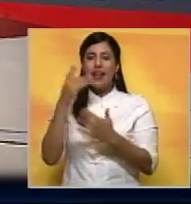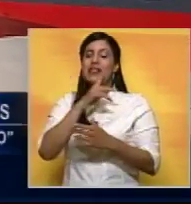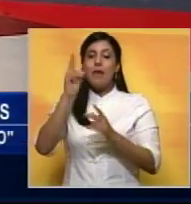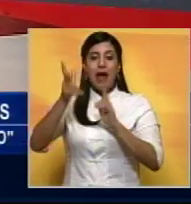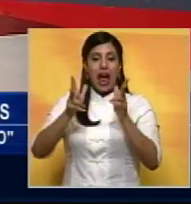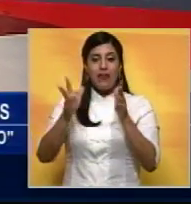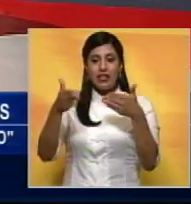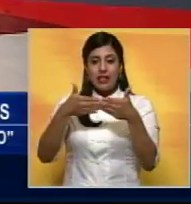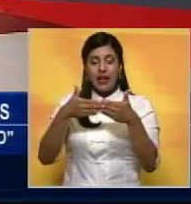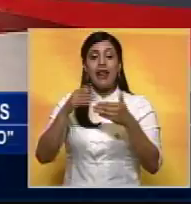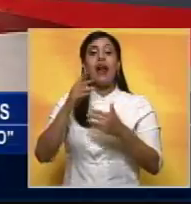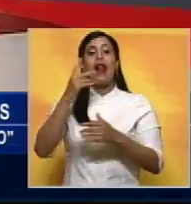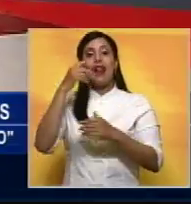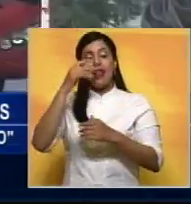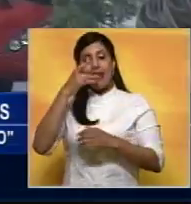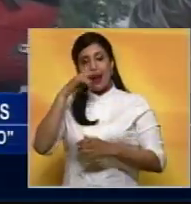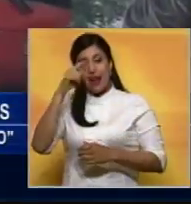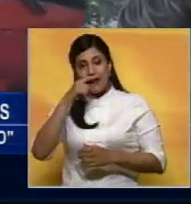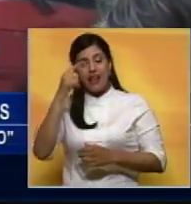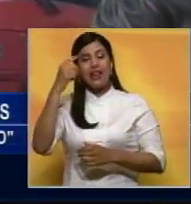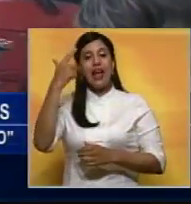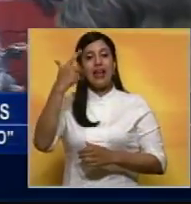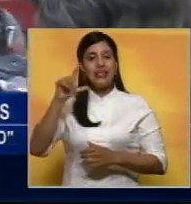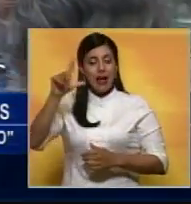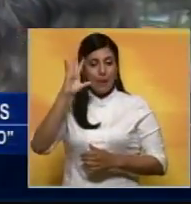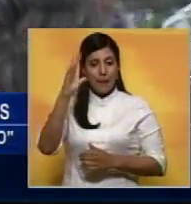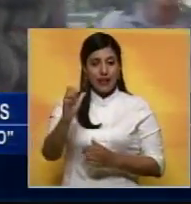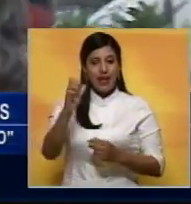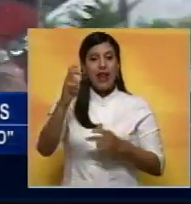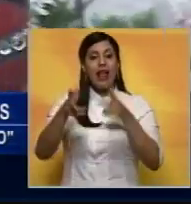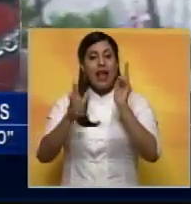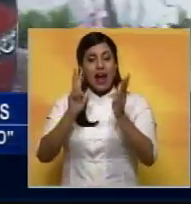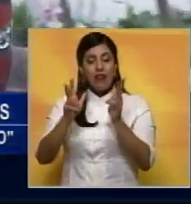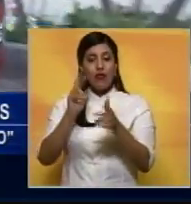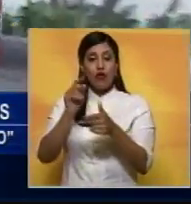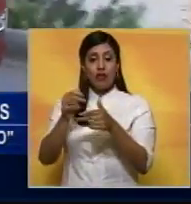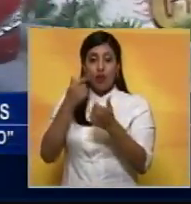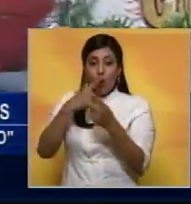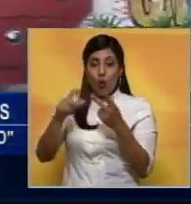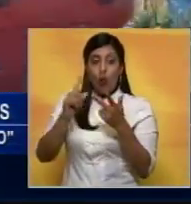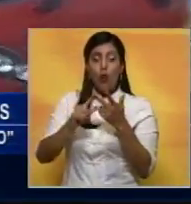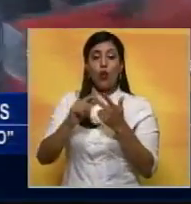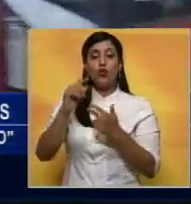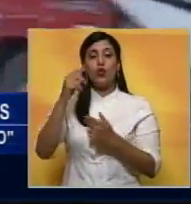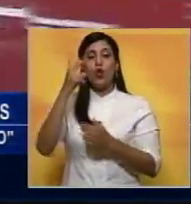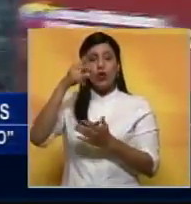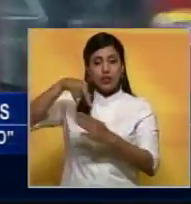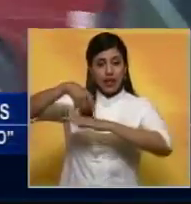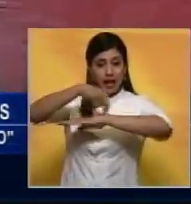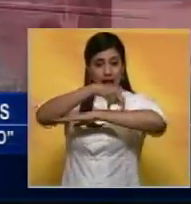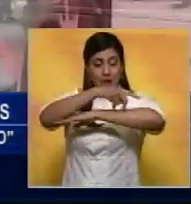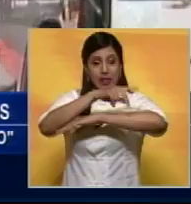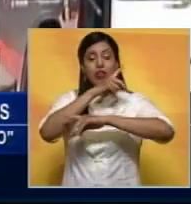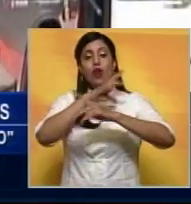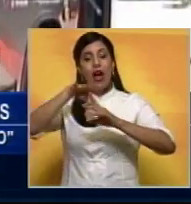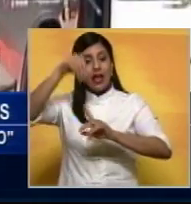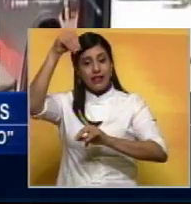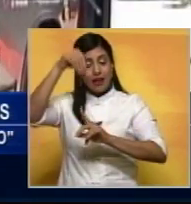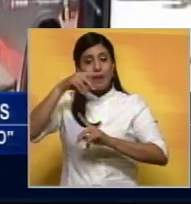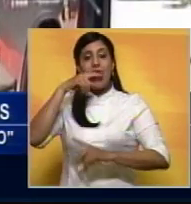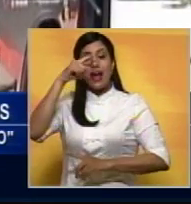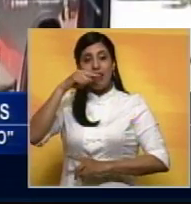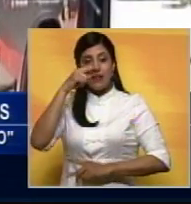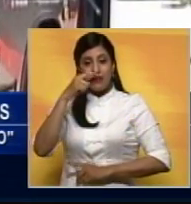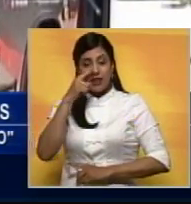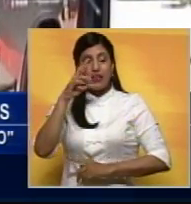la California, Macaracuay, la California, el Llanito, la California, el Marqués, la Urbina, los Dos Caminos, Cebucán, Altamira, el